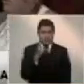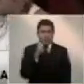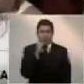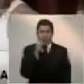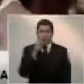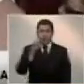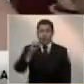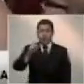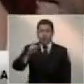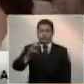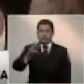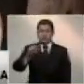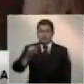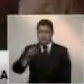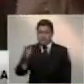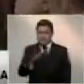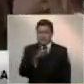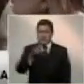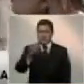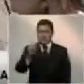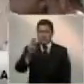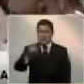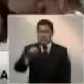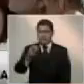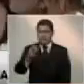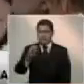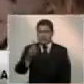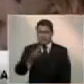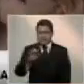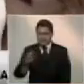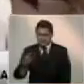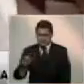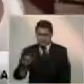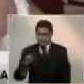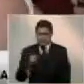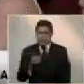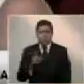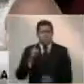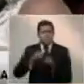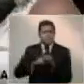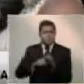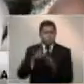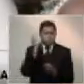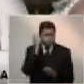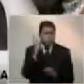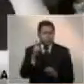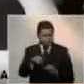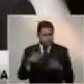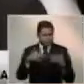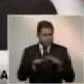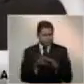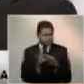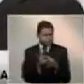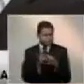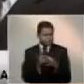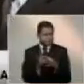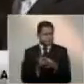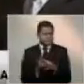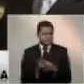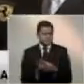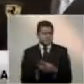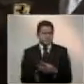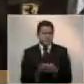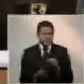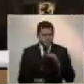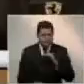Oscar Ramírez, ¿verdad? Oscar Ramírez Salas, la esposa que está involucrada en la estafa,